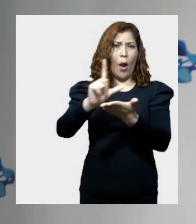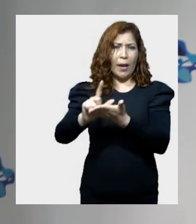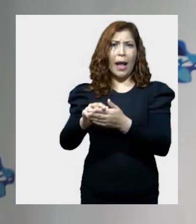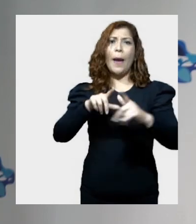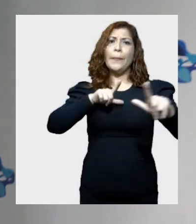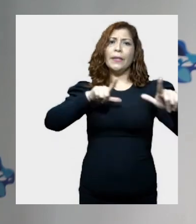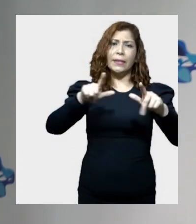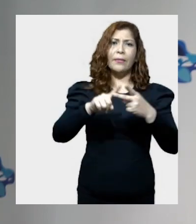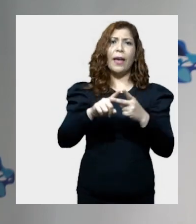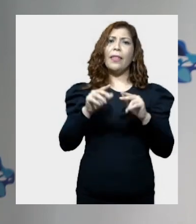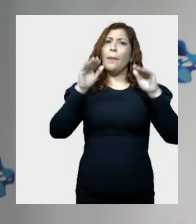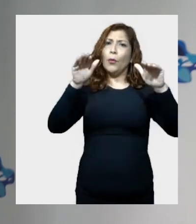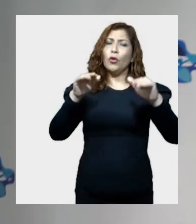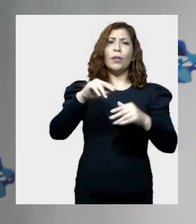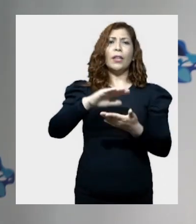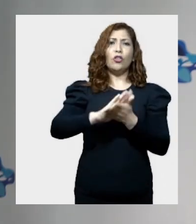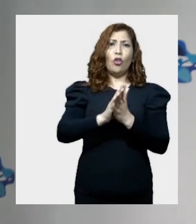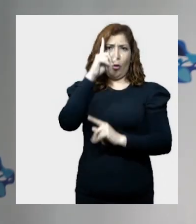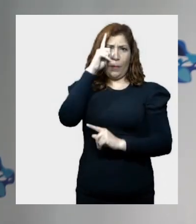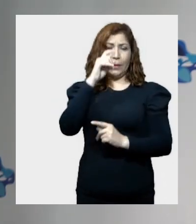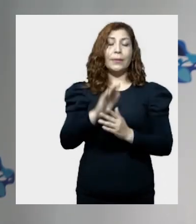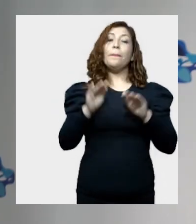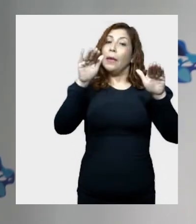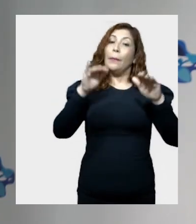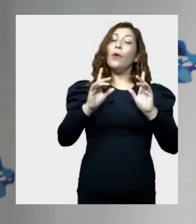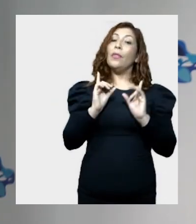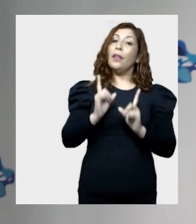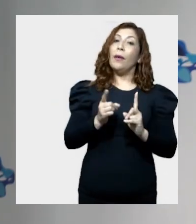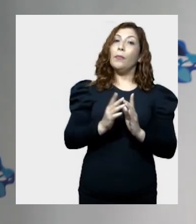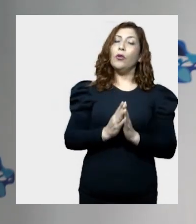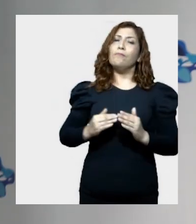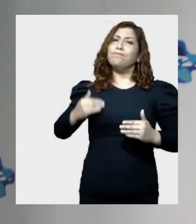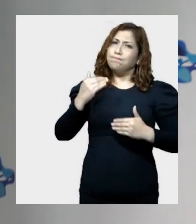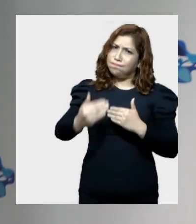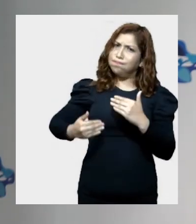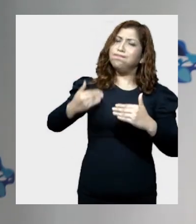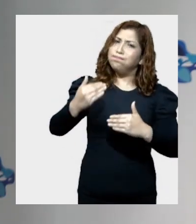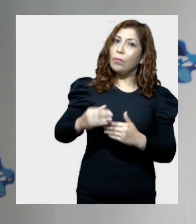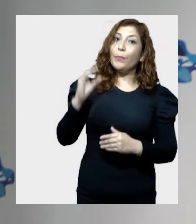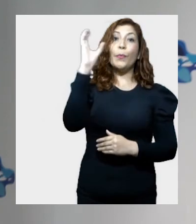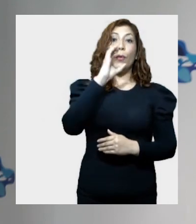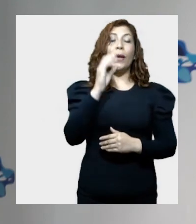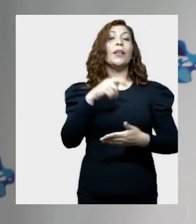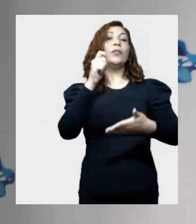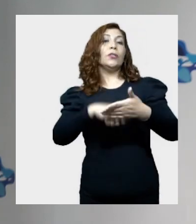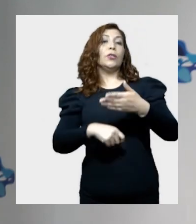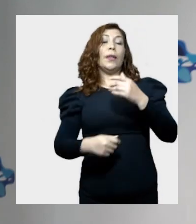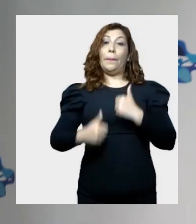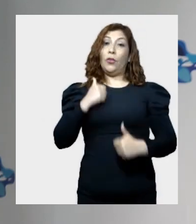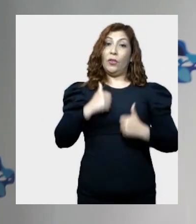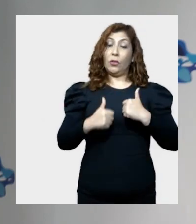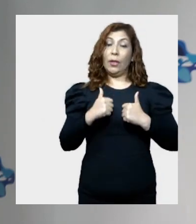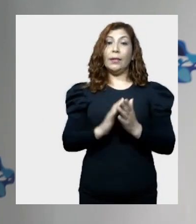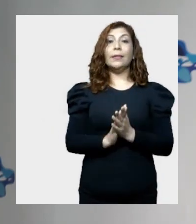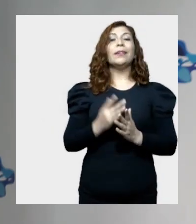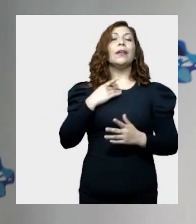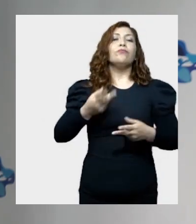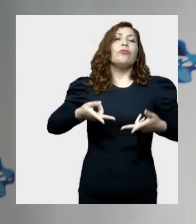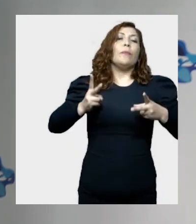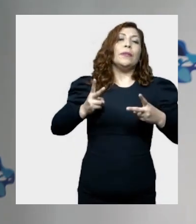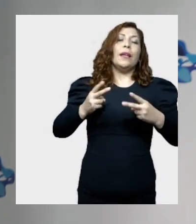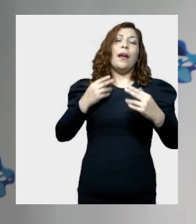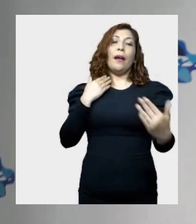administrativas de nuestro hospital. Asimismo, debemos perseverar en la búsqueda y contratación de profesionales que nos permitan